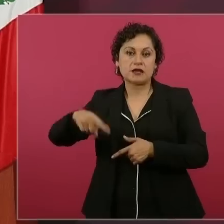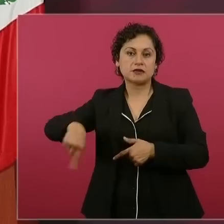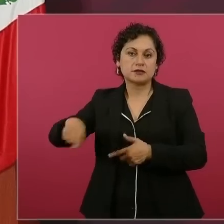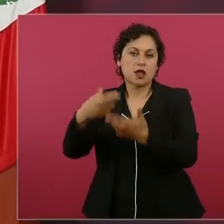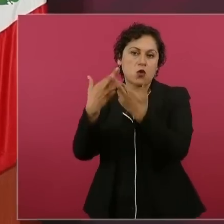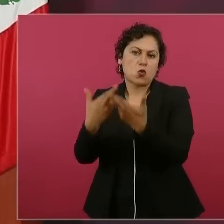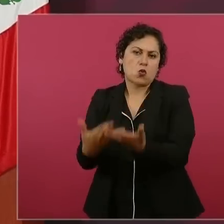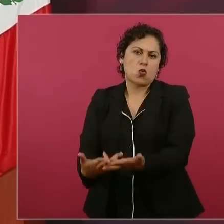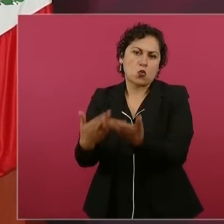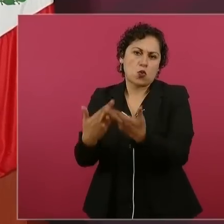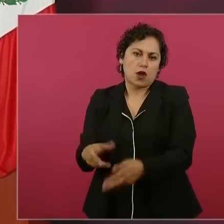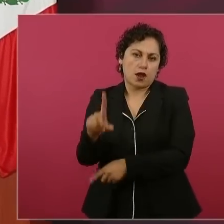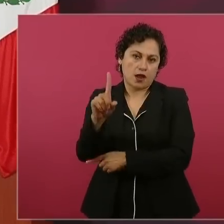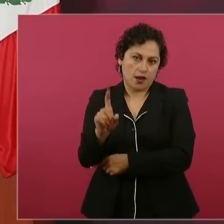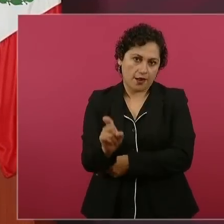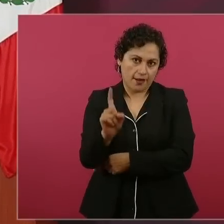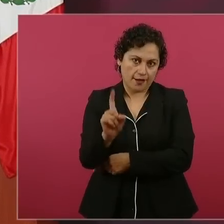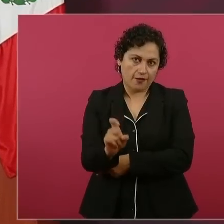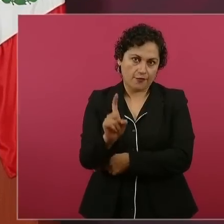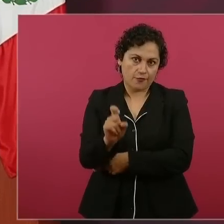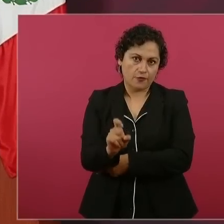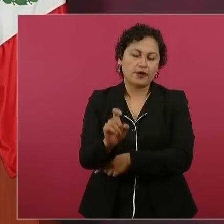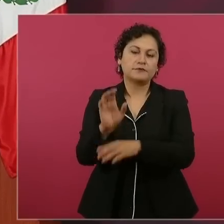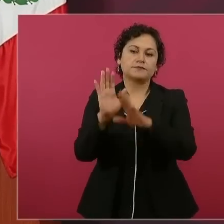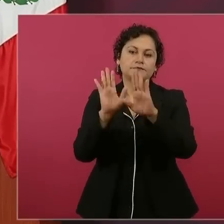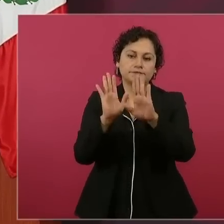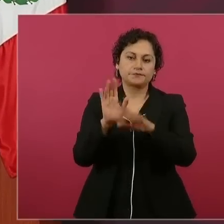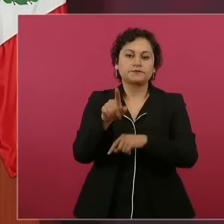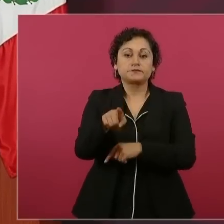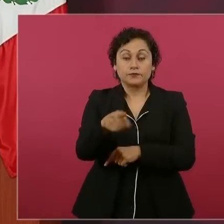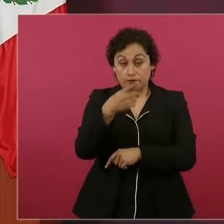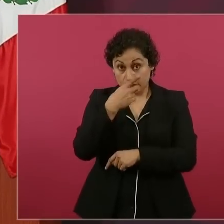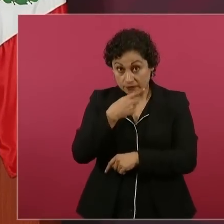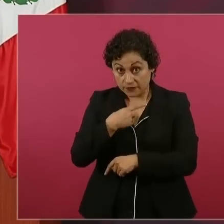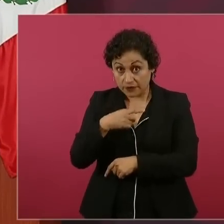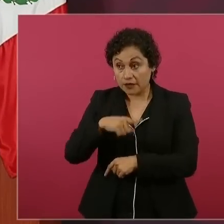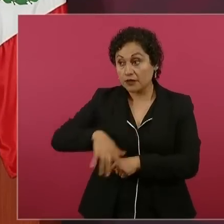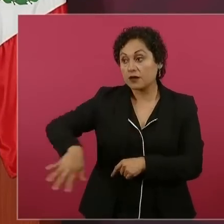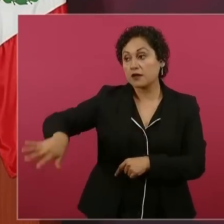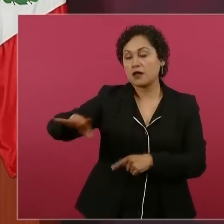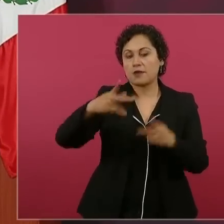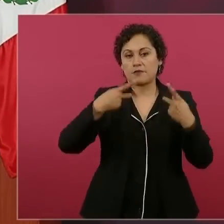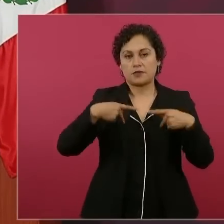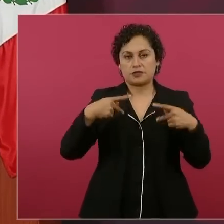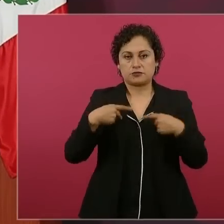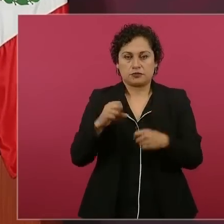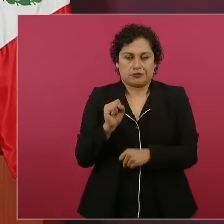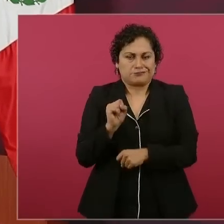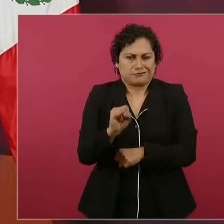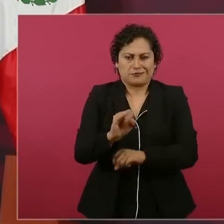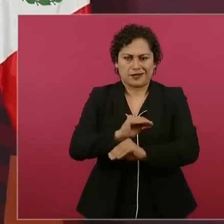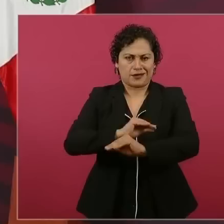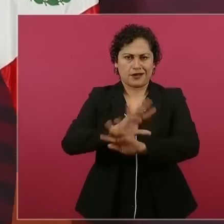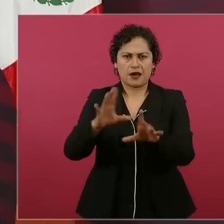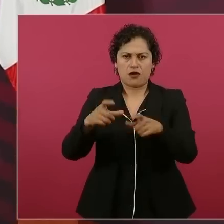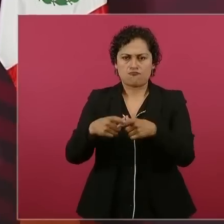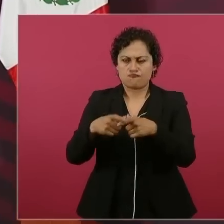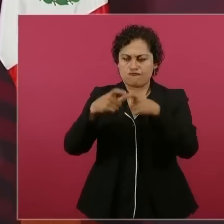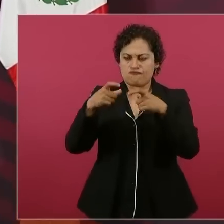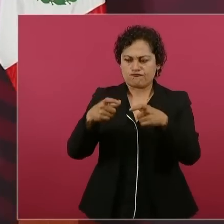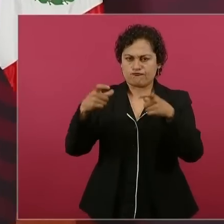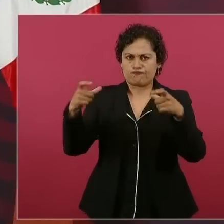De todas formas, porque sí va a crecer la población, va a crecer hacia